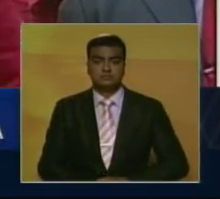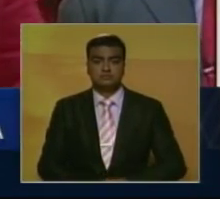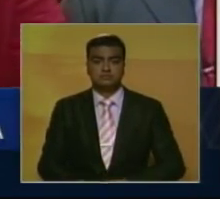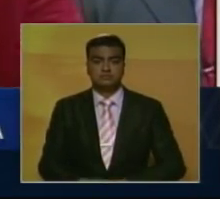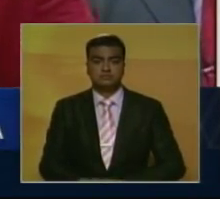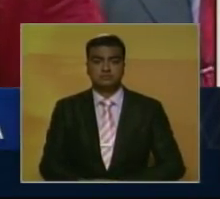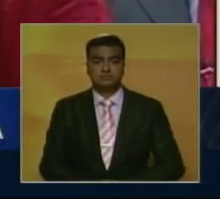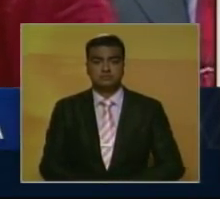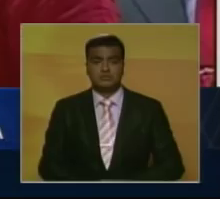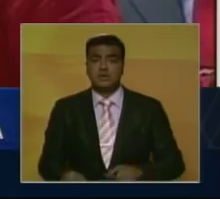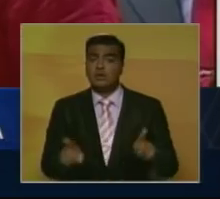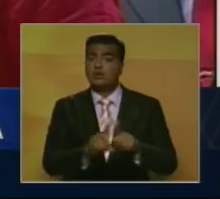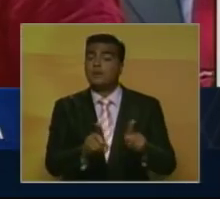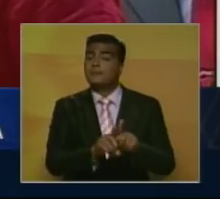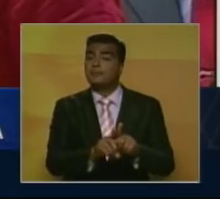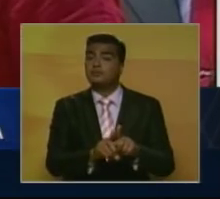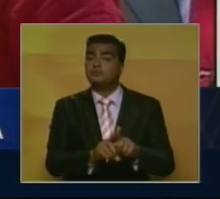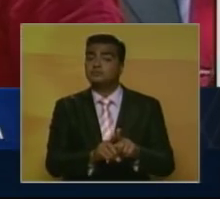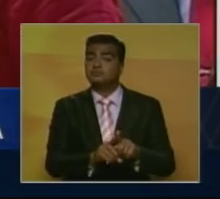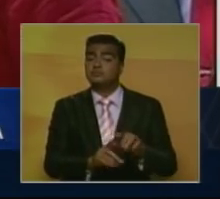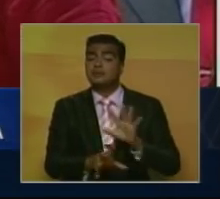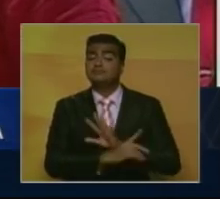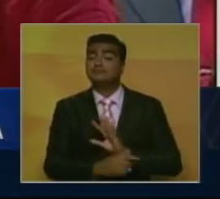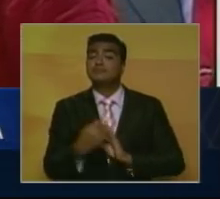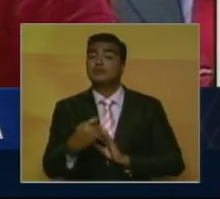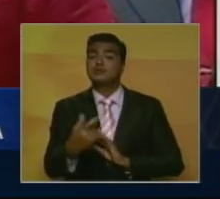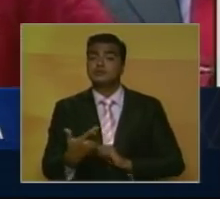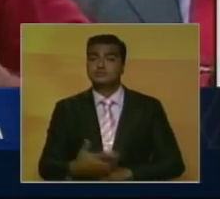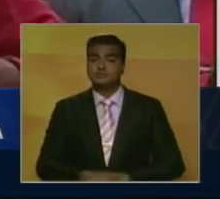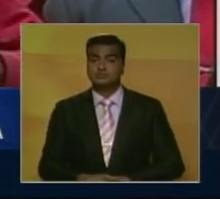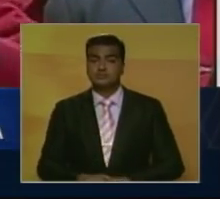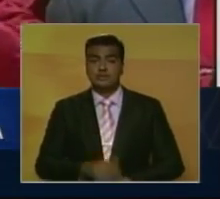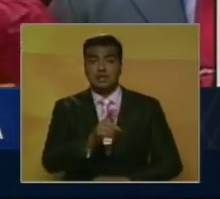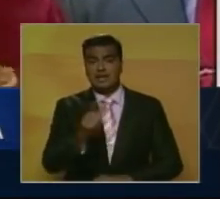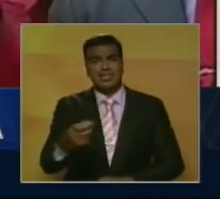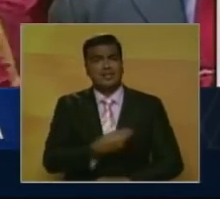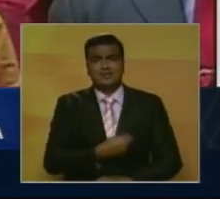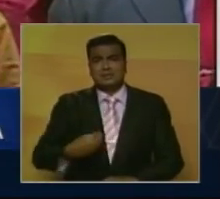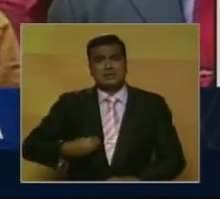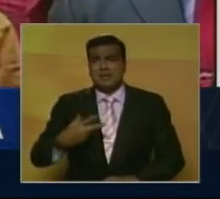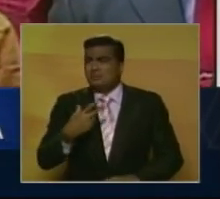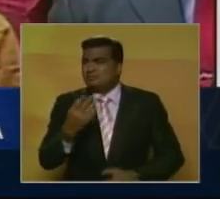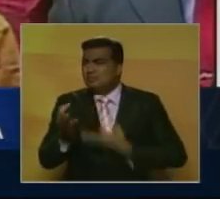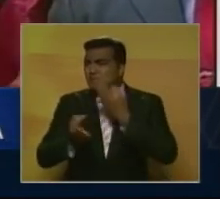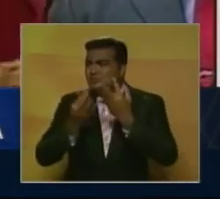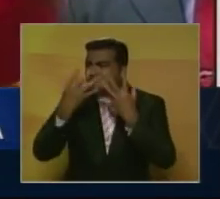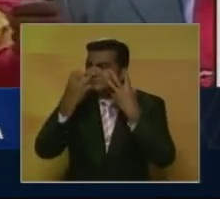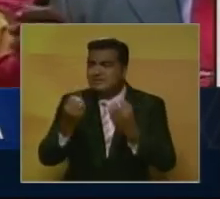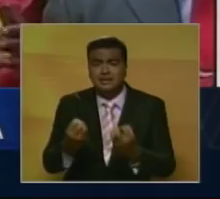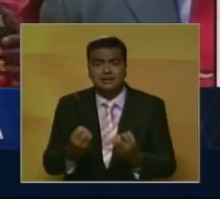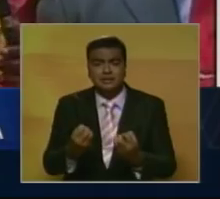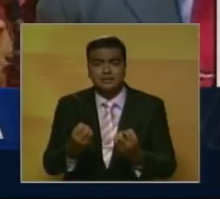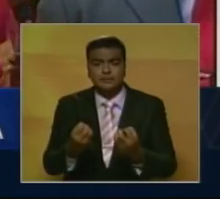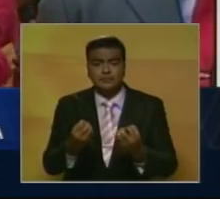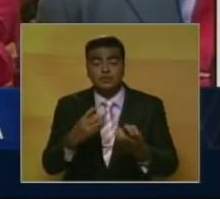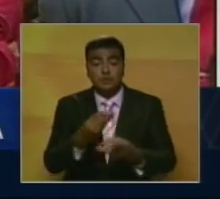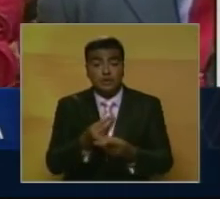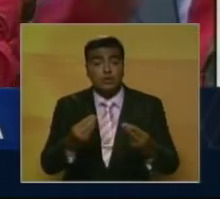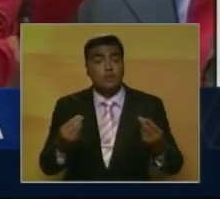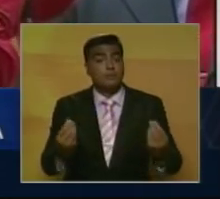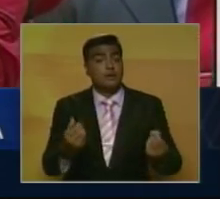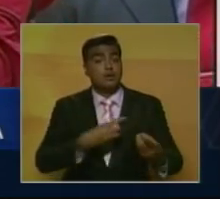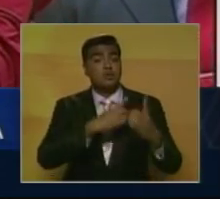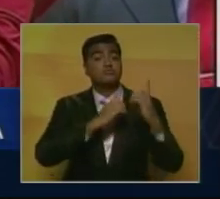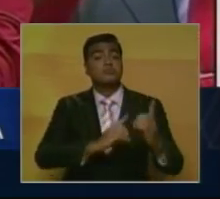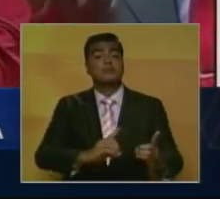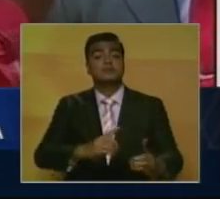y al mismo tiempo la especulación. La gente nuestra no le explicamos que hay factores de la economía que no dependen